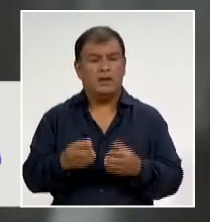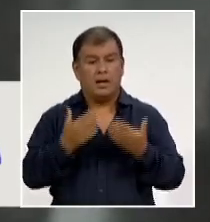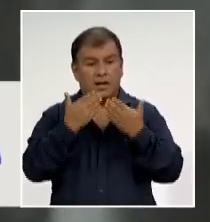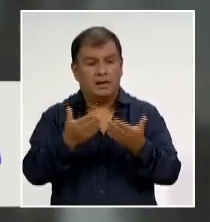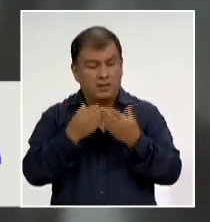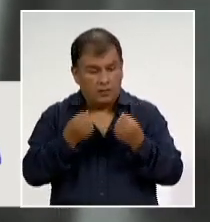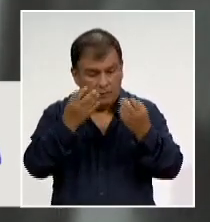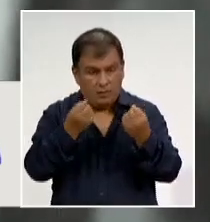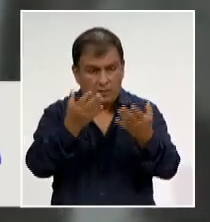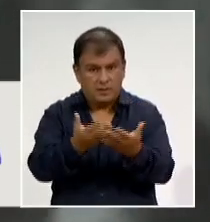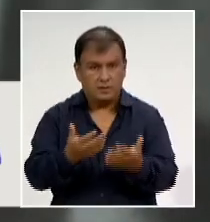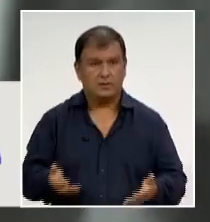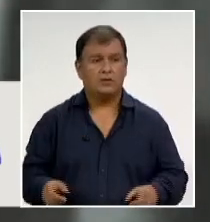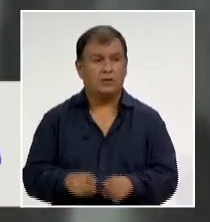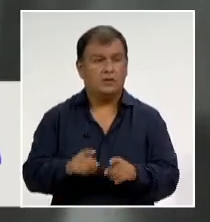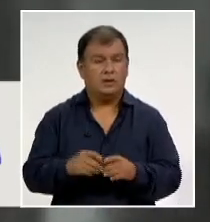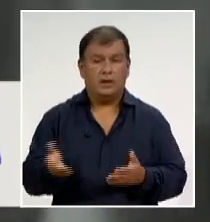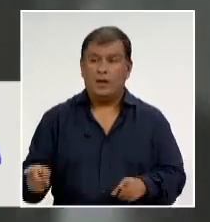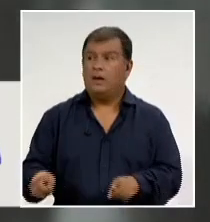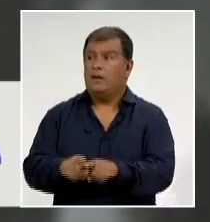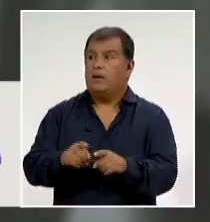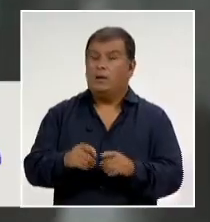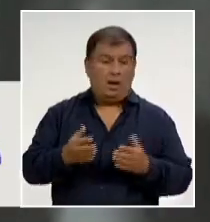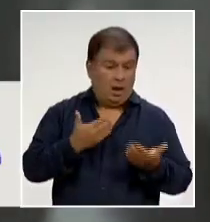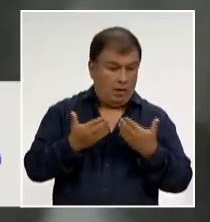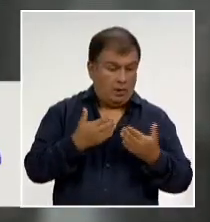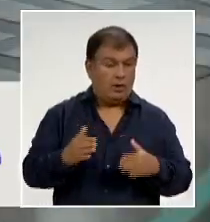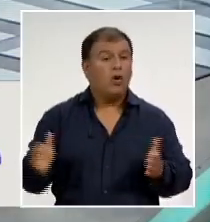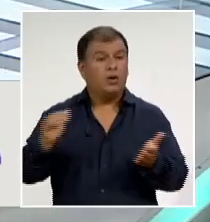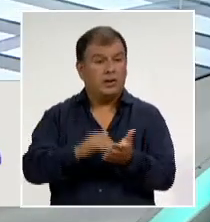Ricardo, te agradecemos por la información. Definitivamente, si es que sabes algún detalle más, nos comunicaremos contigo nuevamente.